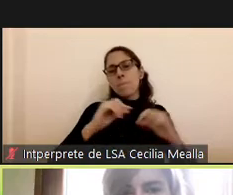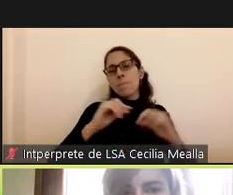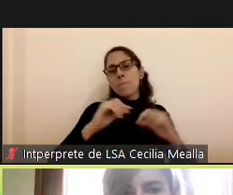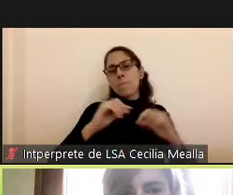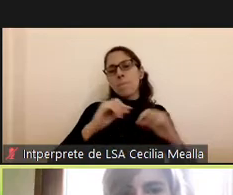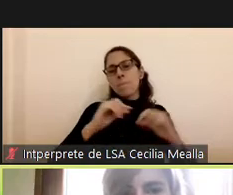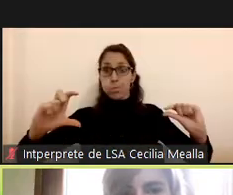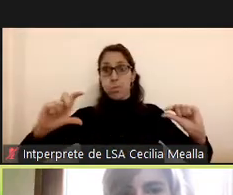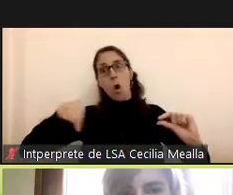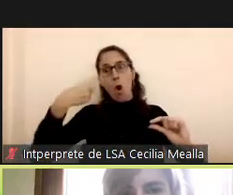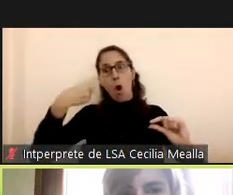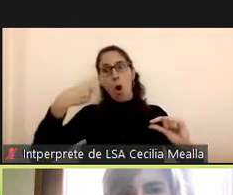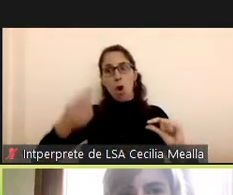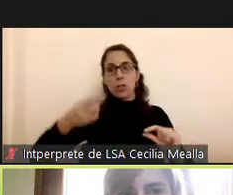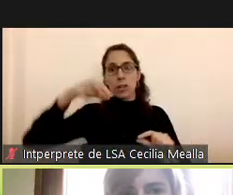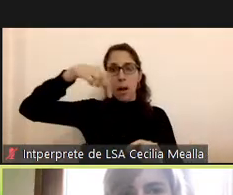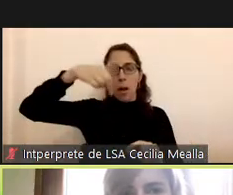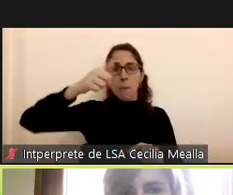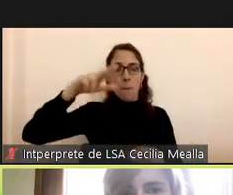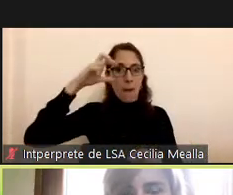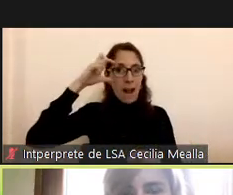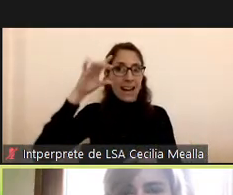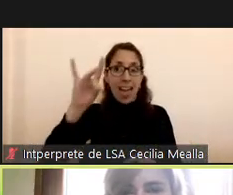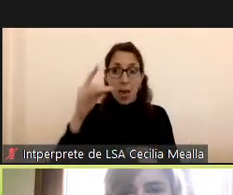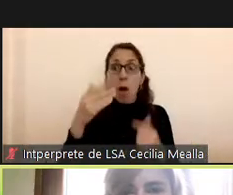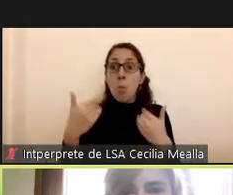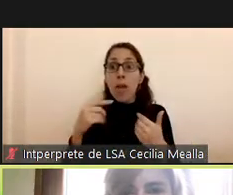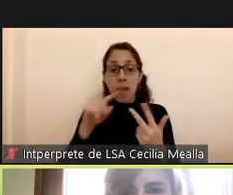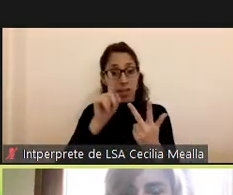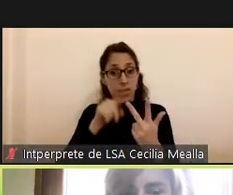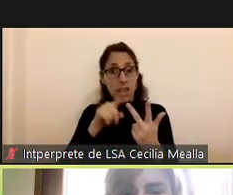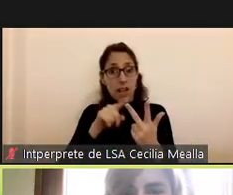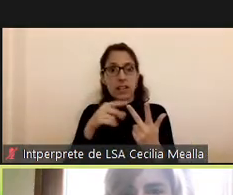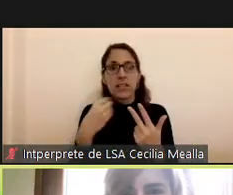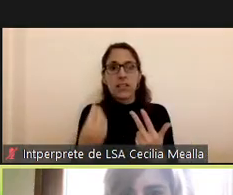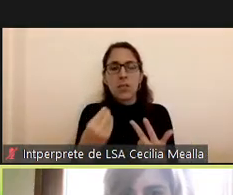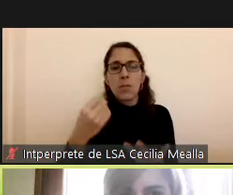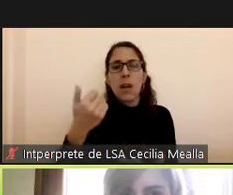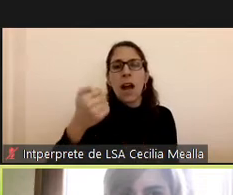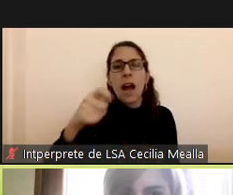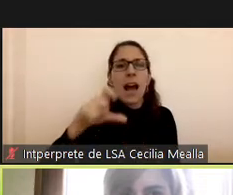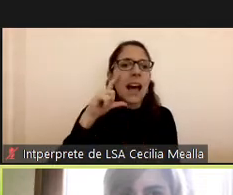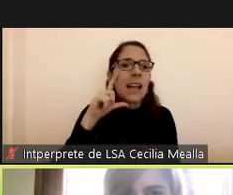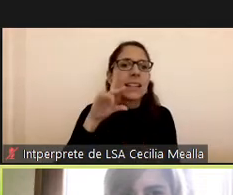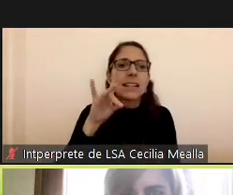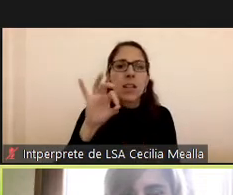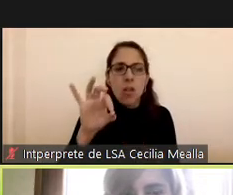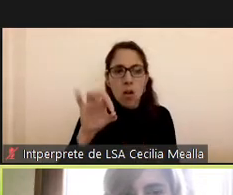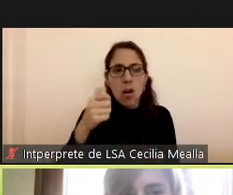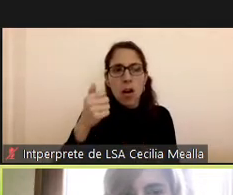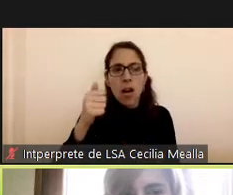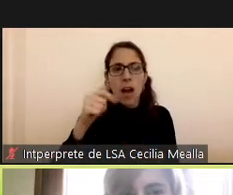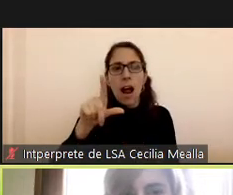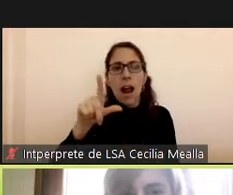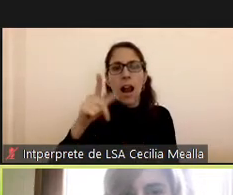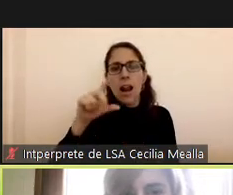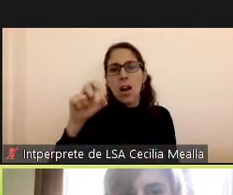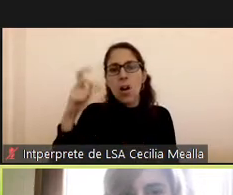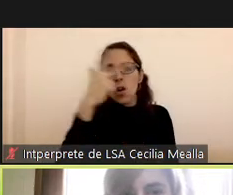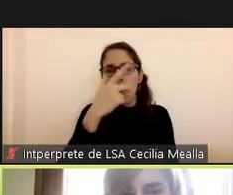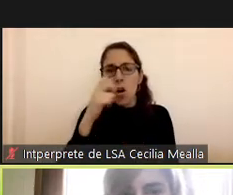las bacterias, que son bacterias, se llaman ácido-alcohol resistentes. Como por